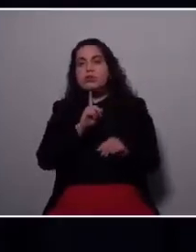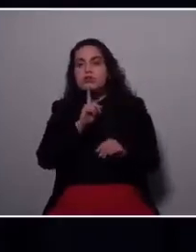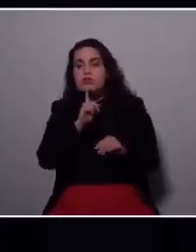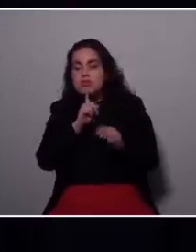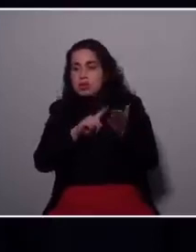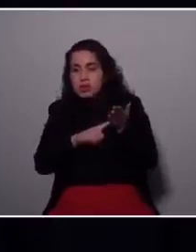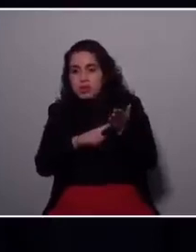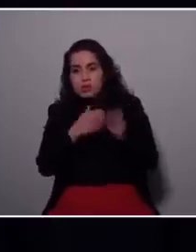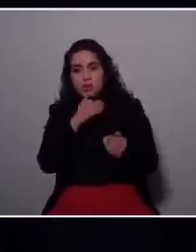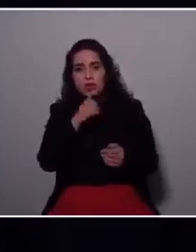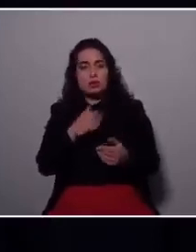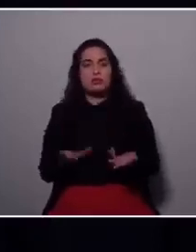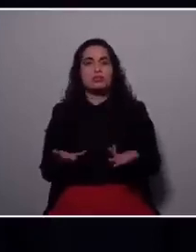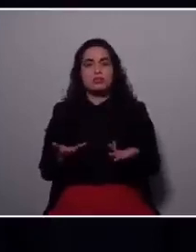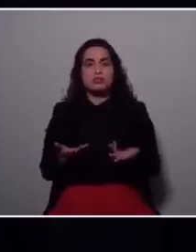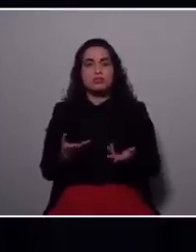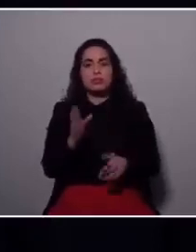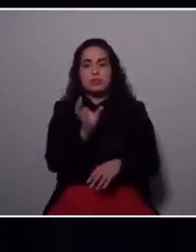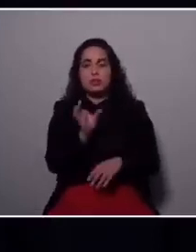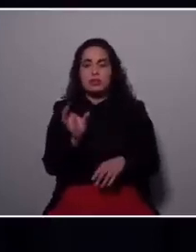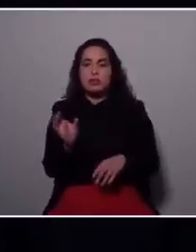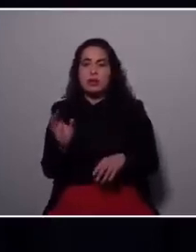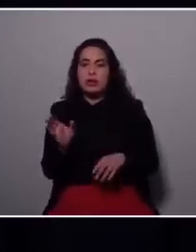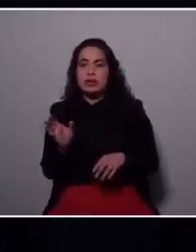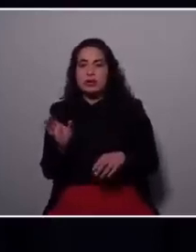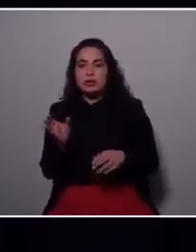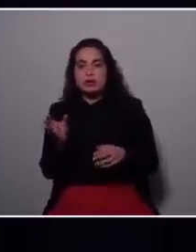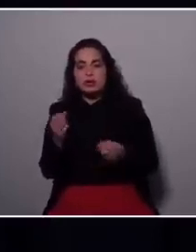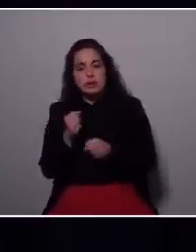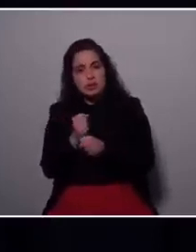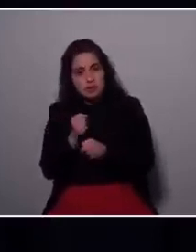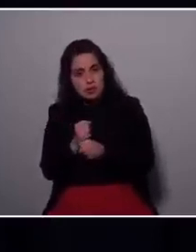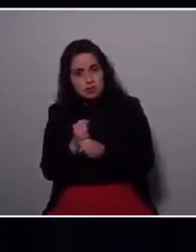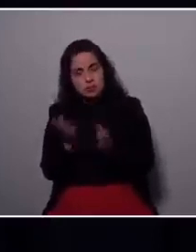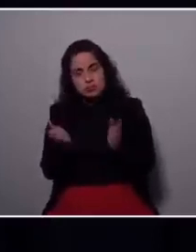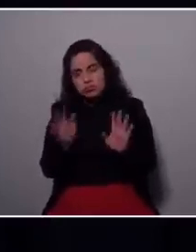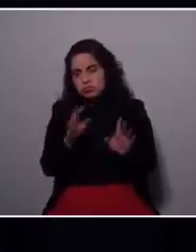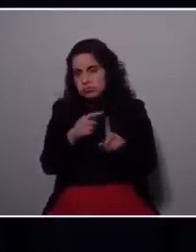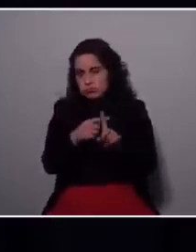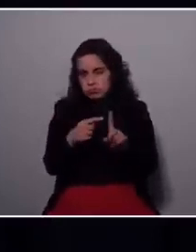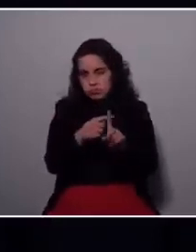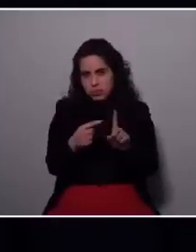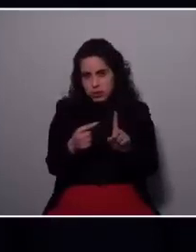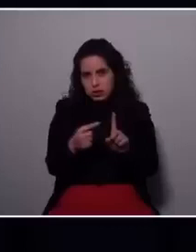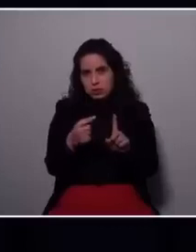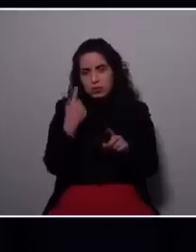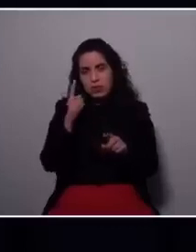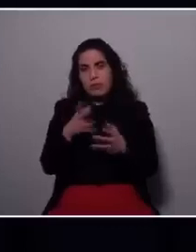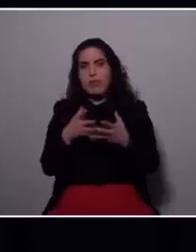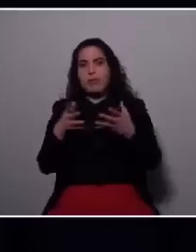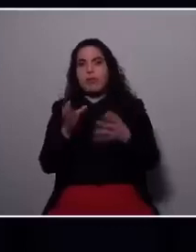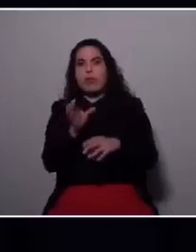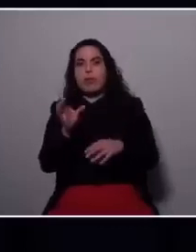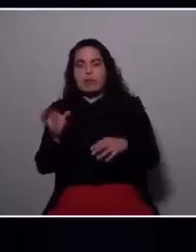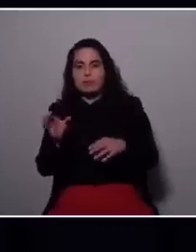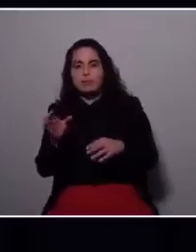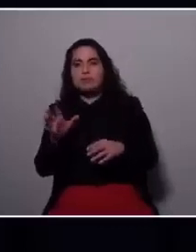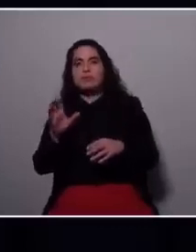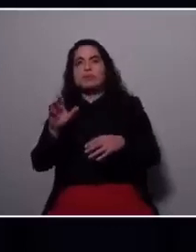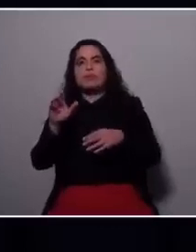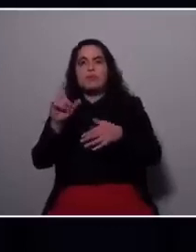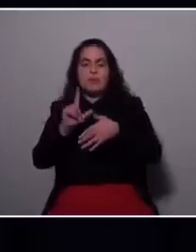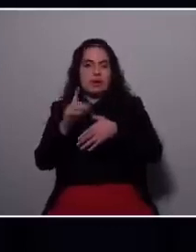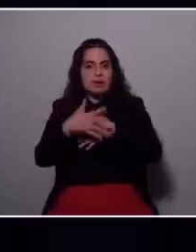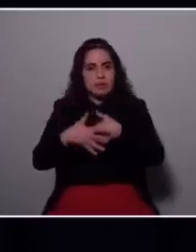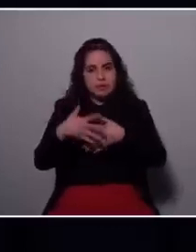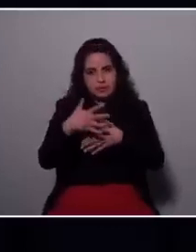humano medio, pero que llegó a tener el ingreso per cápita más alto de América Latina, ahora ha sido superado por Panamá y